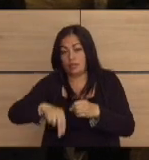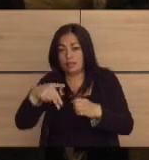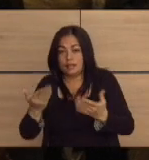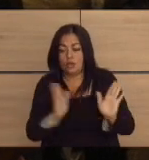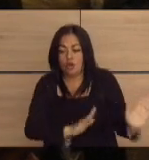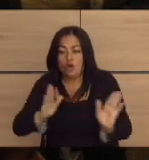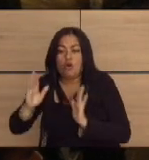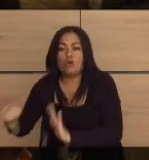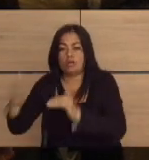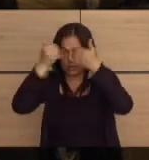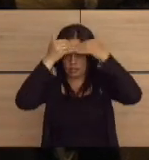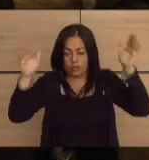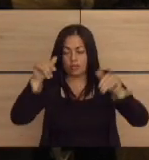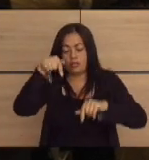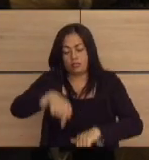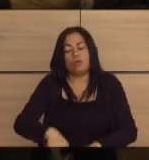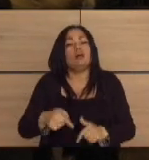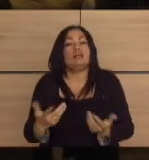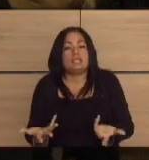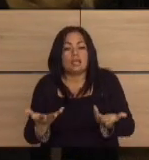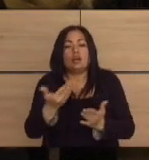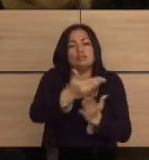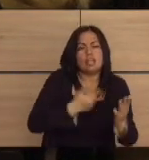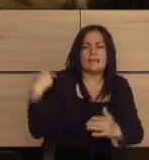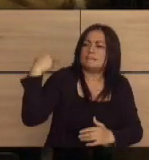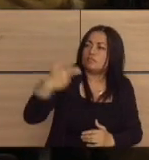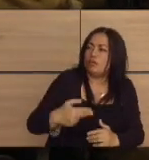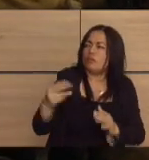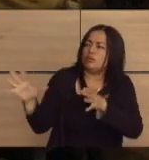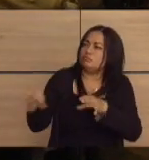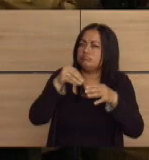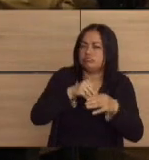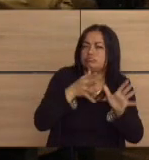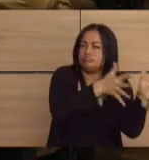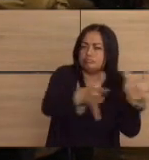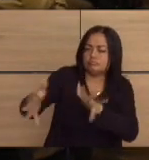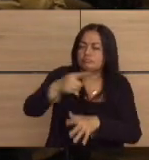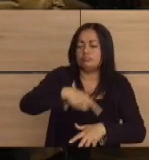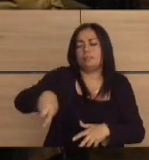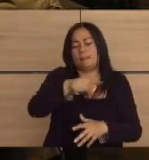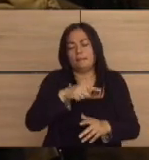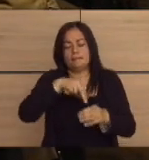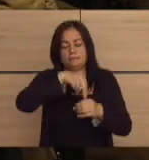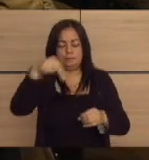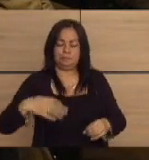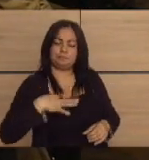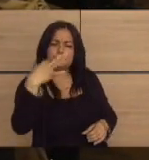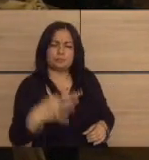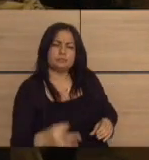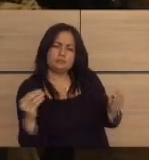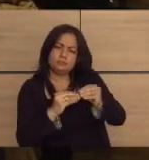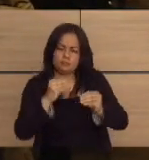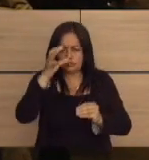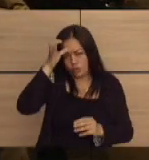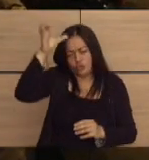orden democrático, tomando como base la enseñanza de la historia, la ética y la ciudadanía, orientada al conocimiento y a la manera en cómo se ha